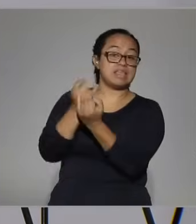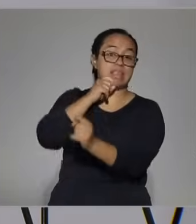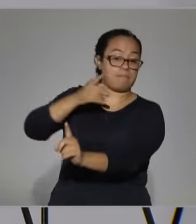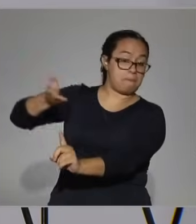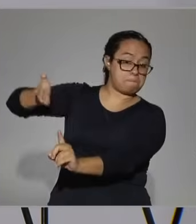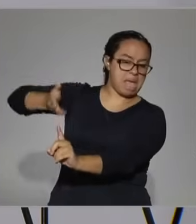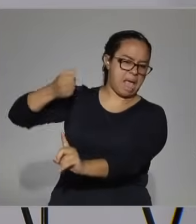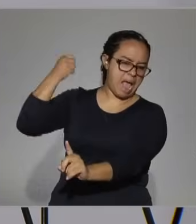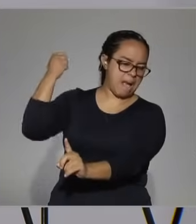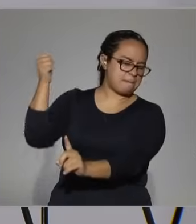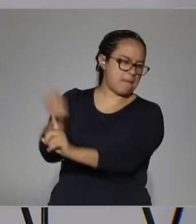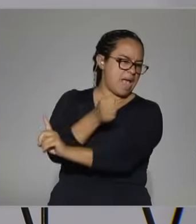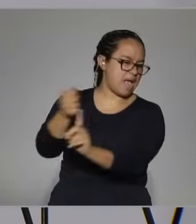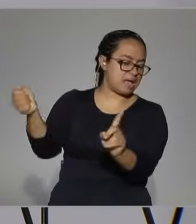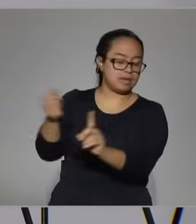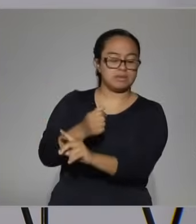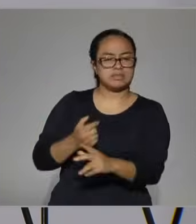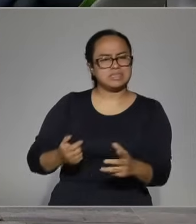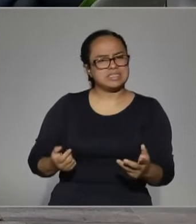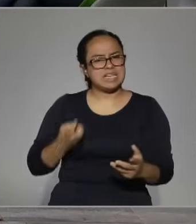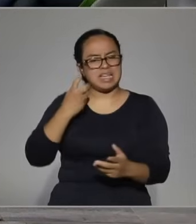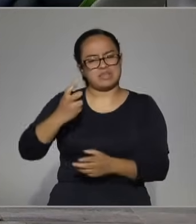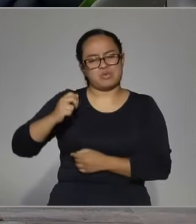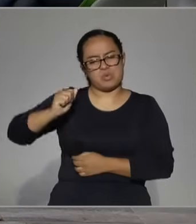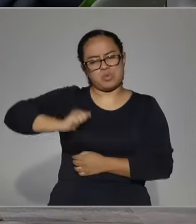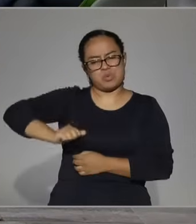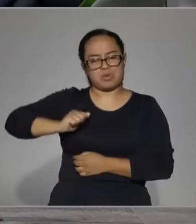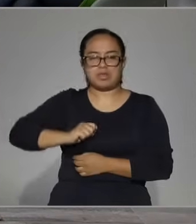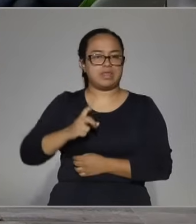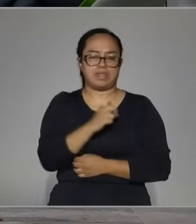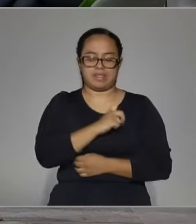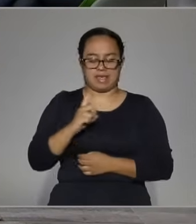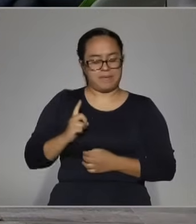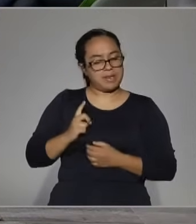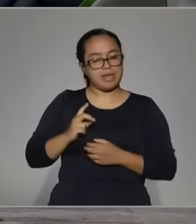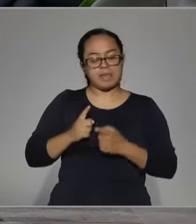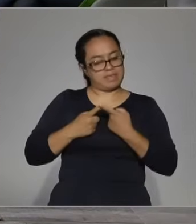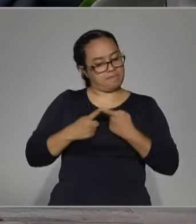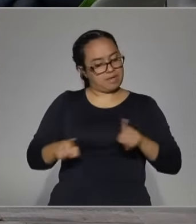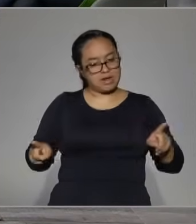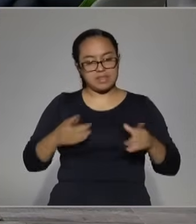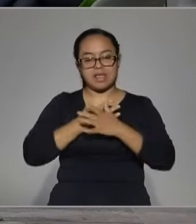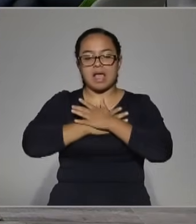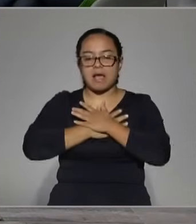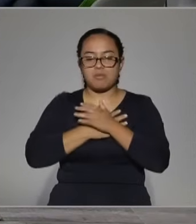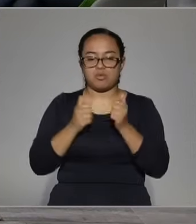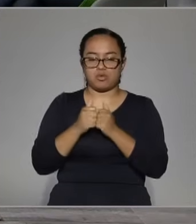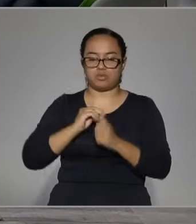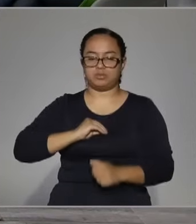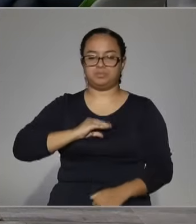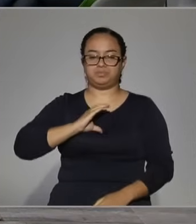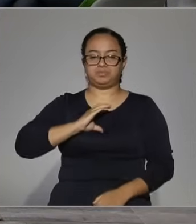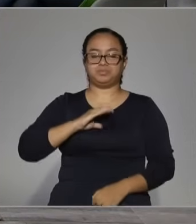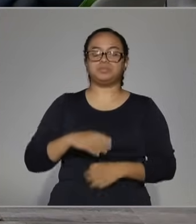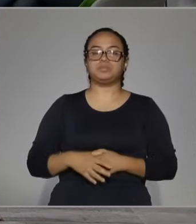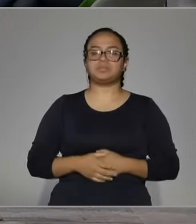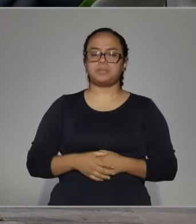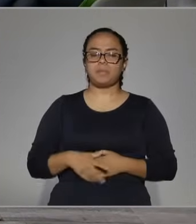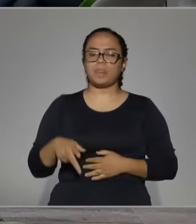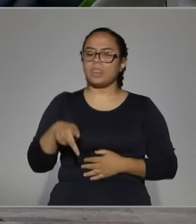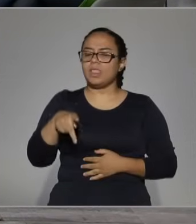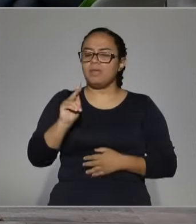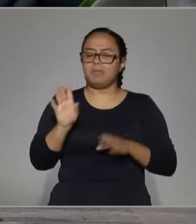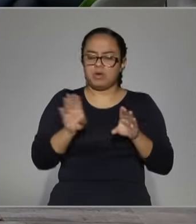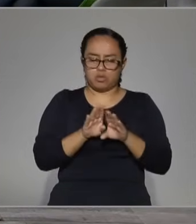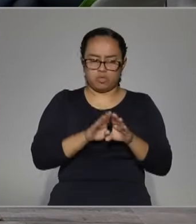sea, esto no, es la antítesis de amor y autoestima. Así es. Pero, ¿cómo tendría que ser esta